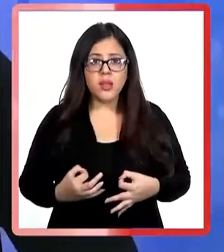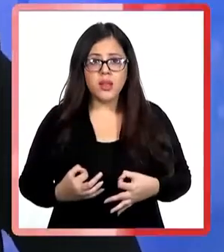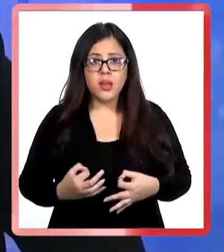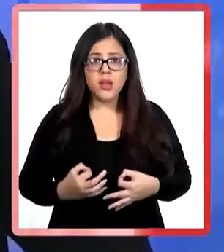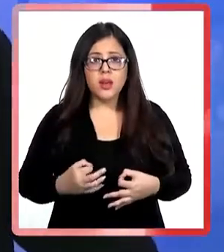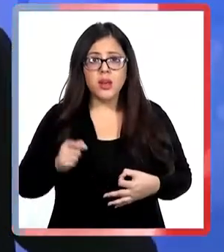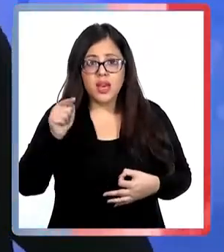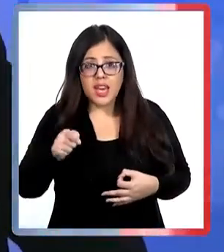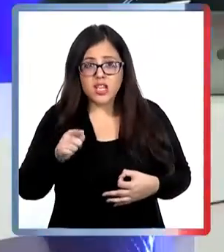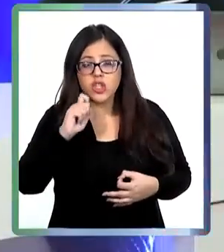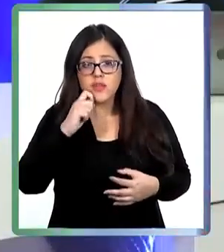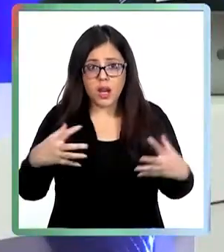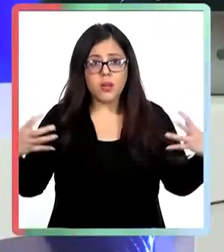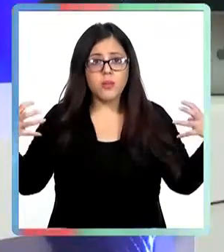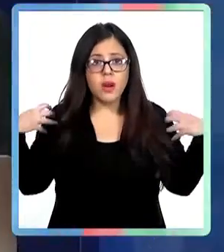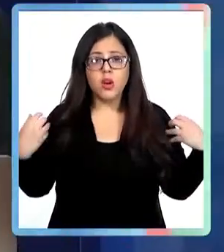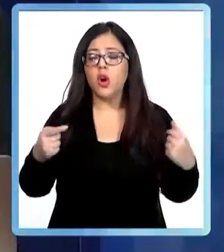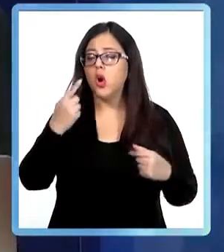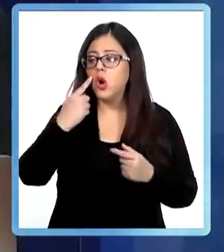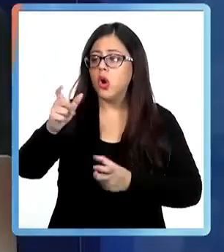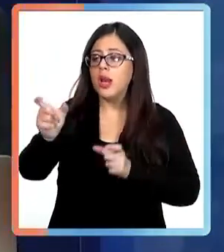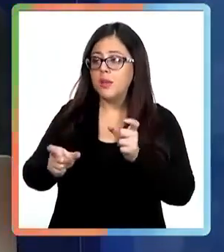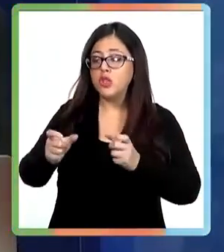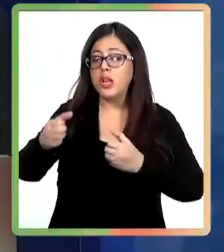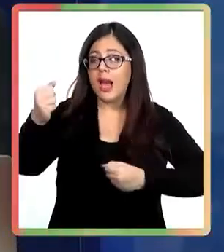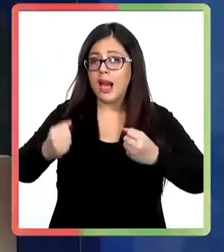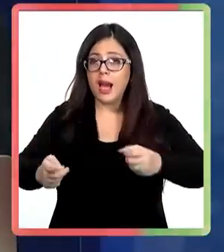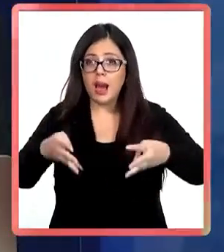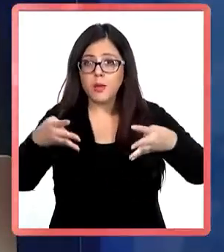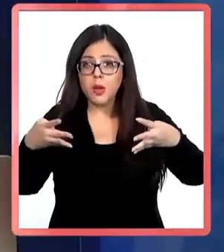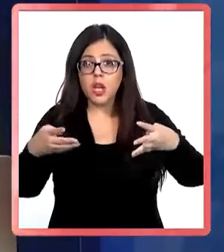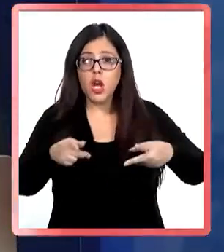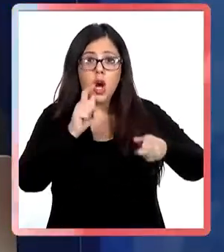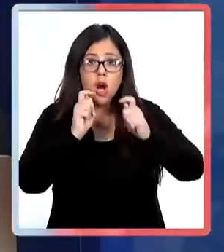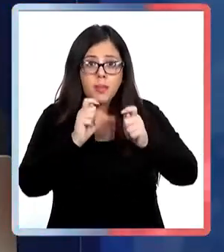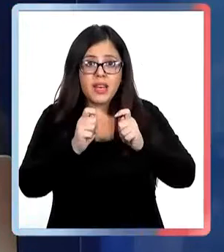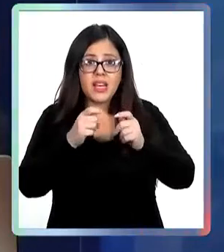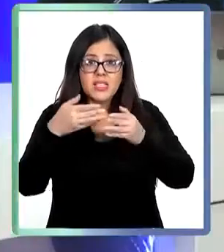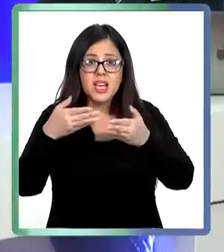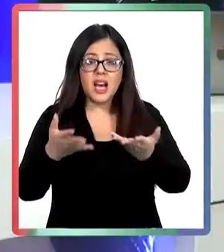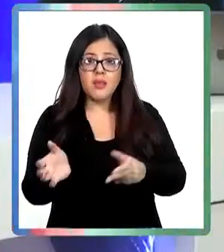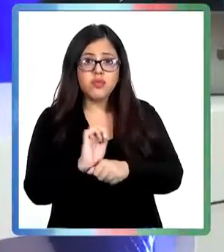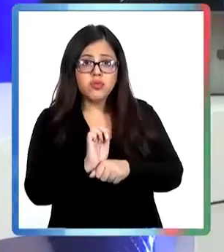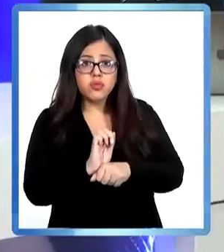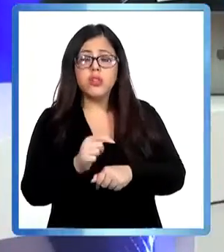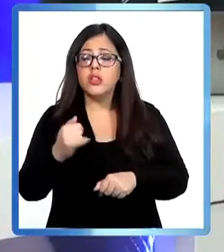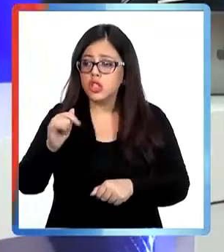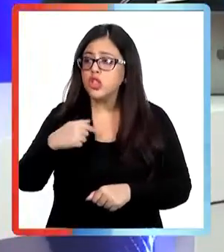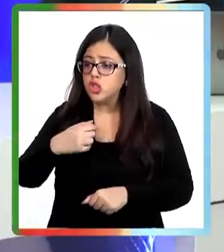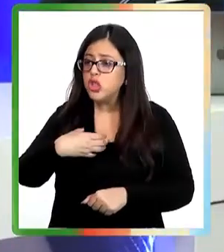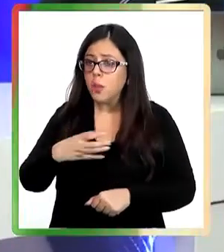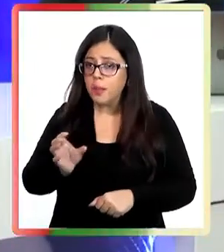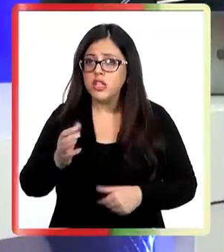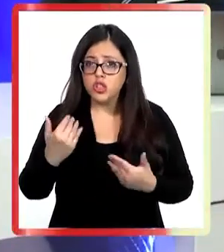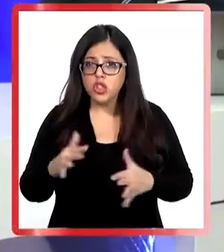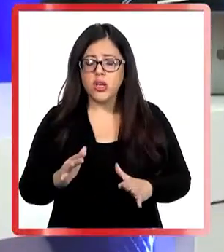nos estamos haciendo cargo. Los camioneros peligran pasar por esos sectores. Y yo empatizo, y lo